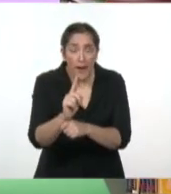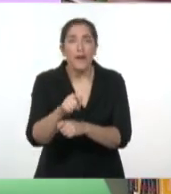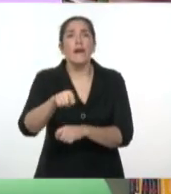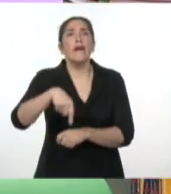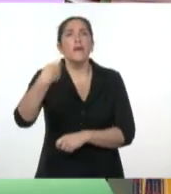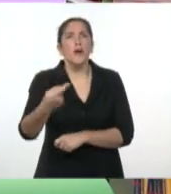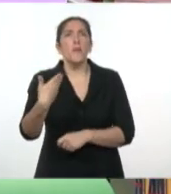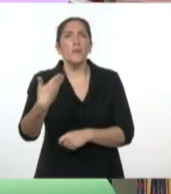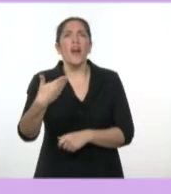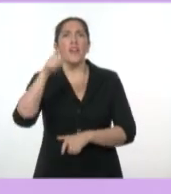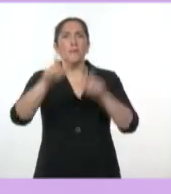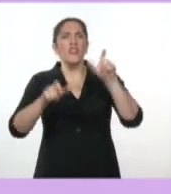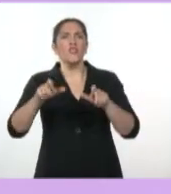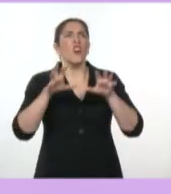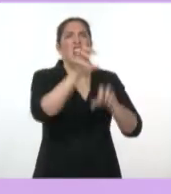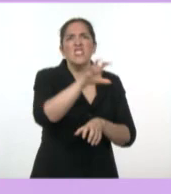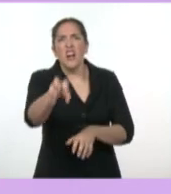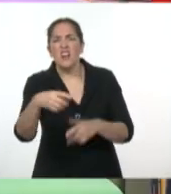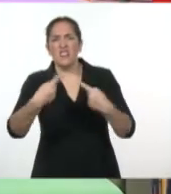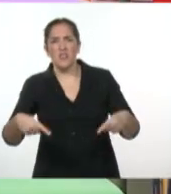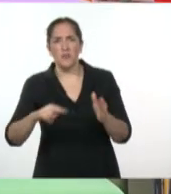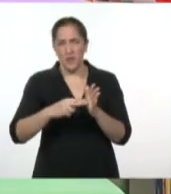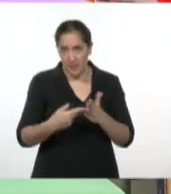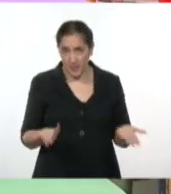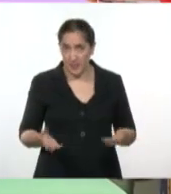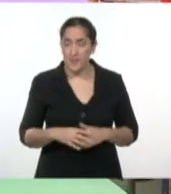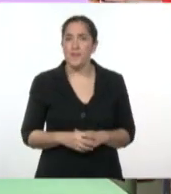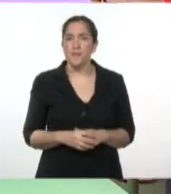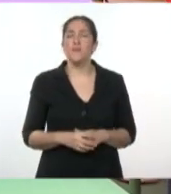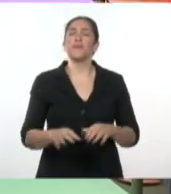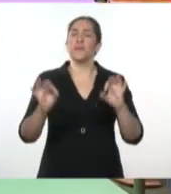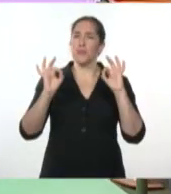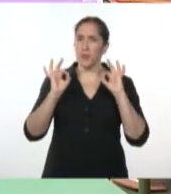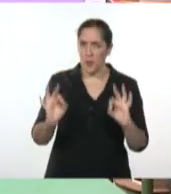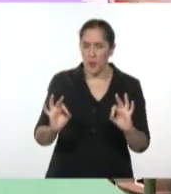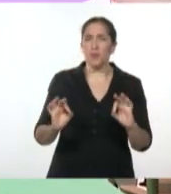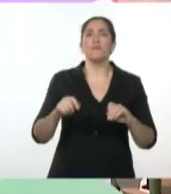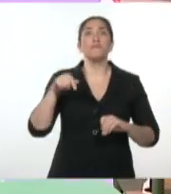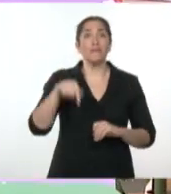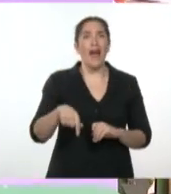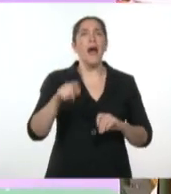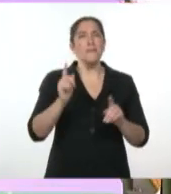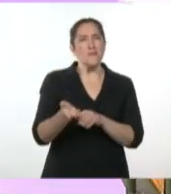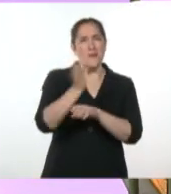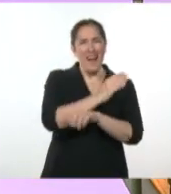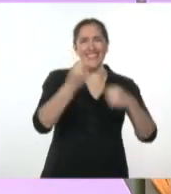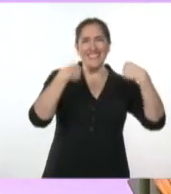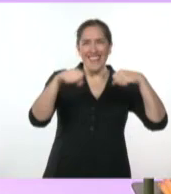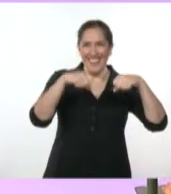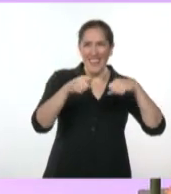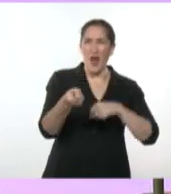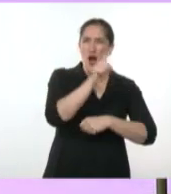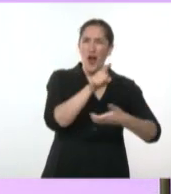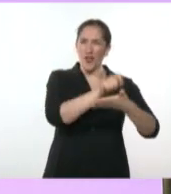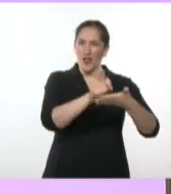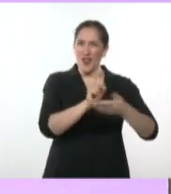resultar agresivos para las personas. Muy bien, entonces, vamos a hacer el mismo ejercicio de recién de ver cuál